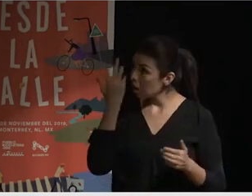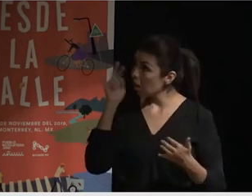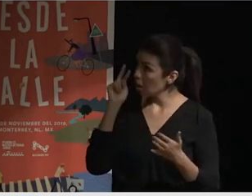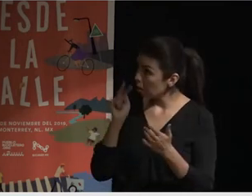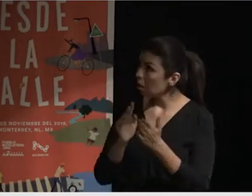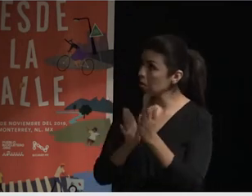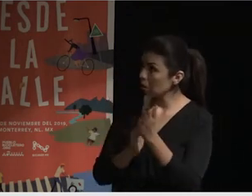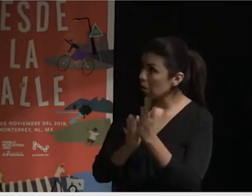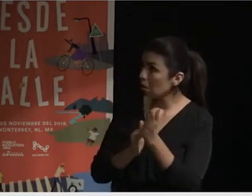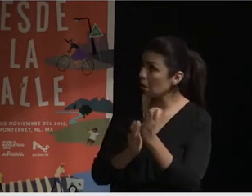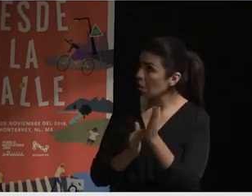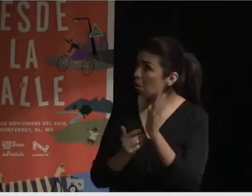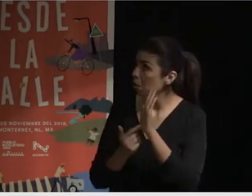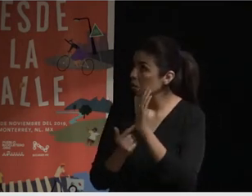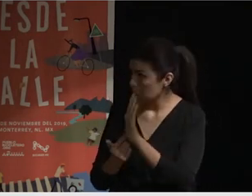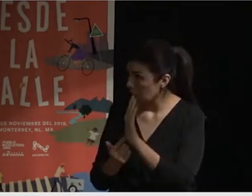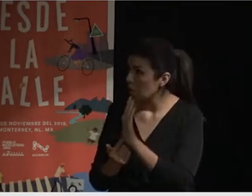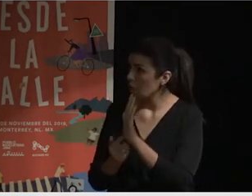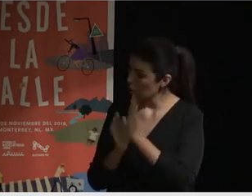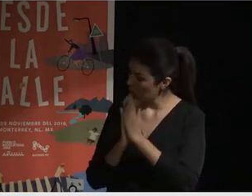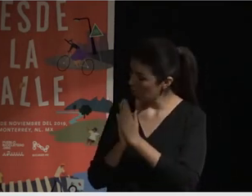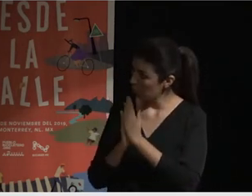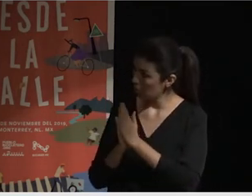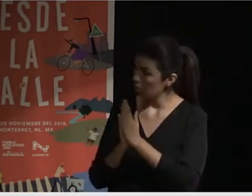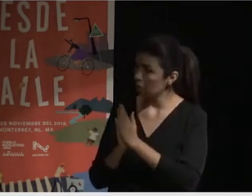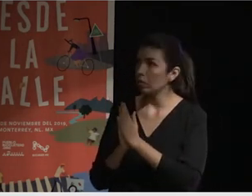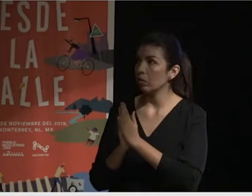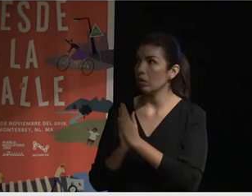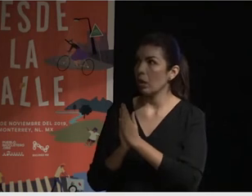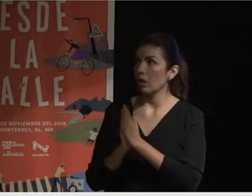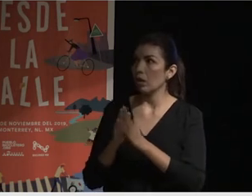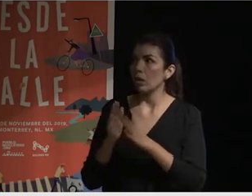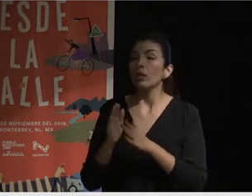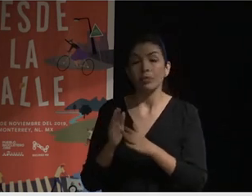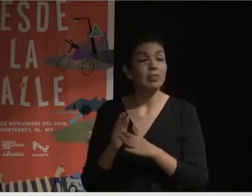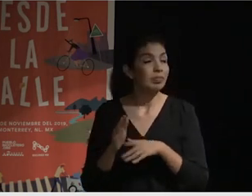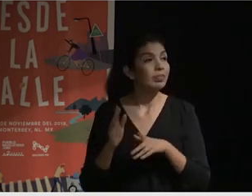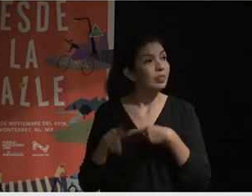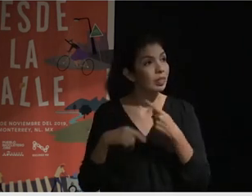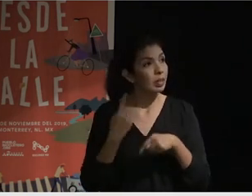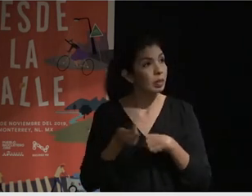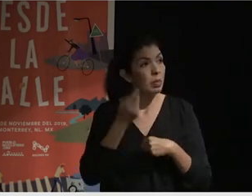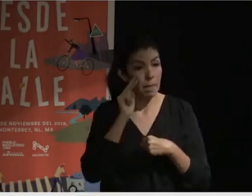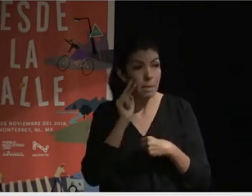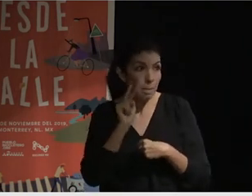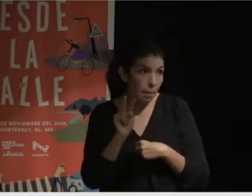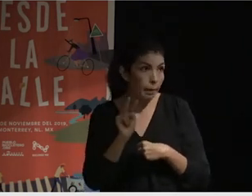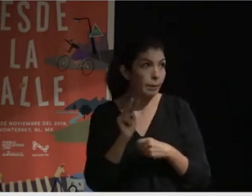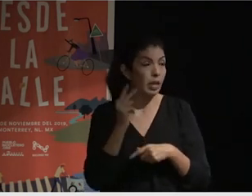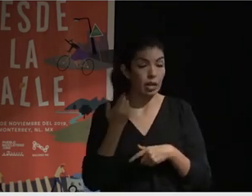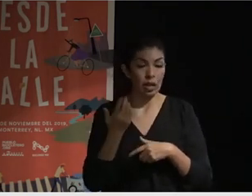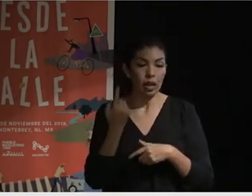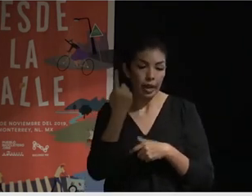Eran 3.000 al año y terminando el periodo de Mancera ya llegando a los 4.000 desalojos con la fuerza pública, que son los